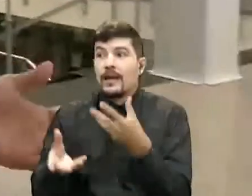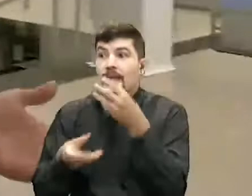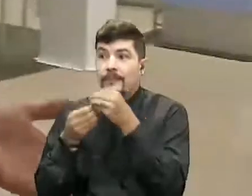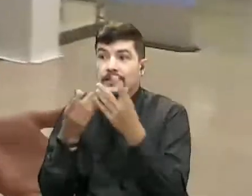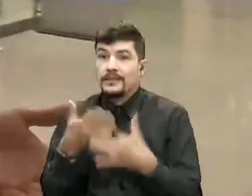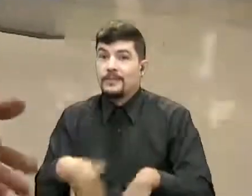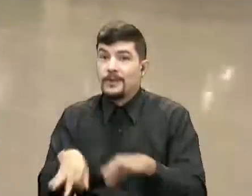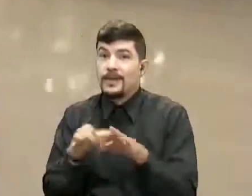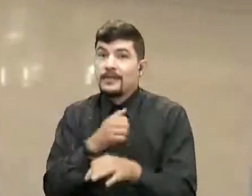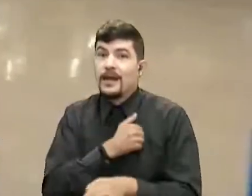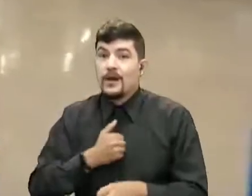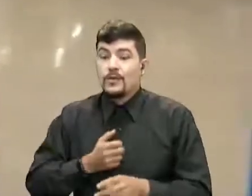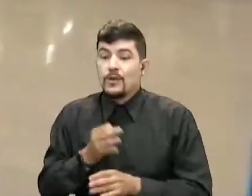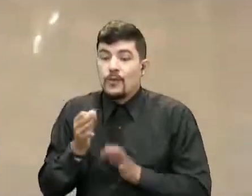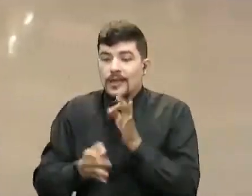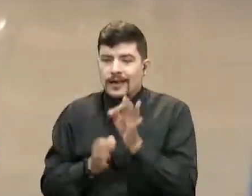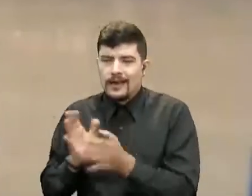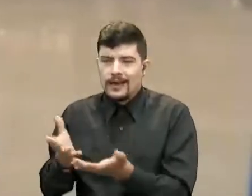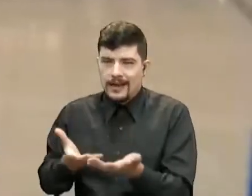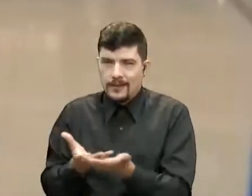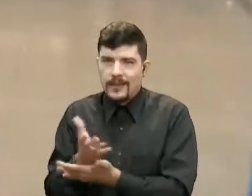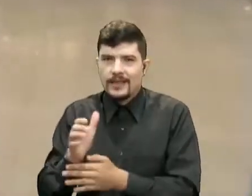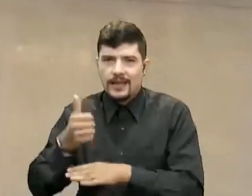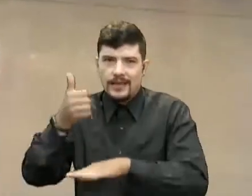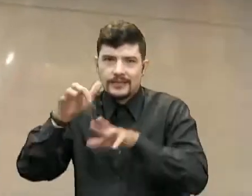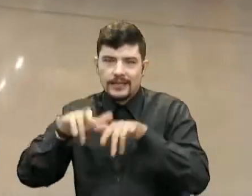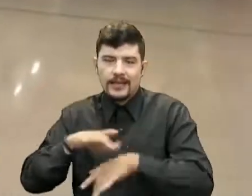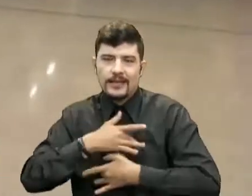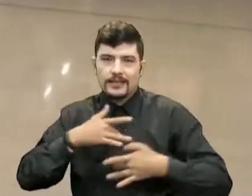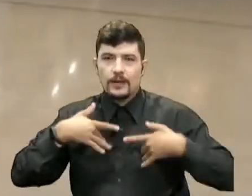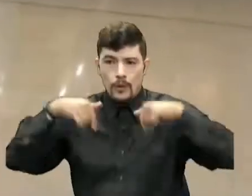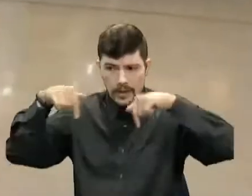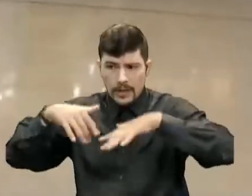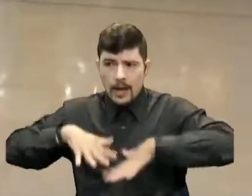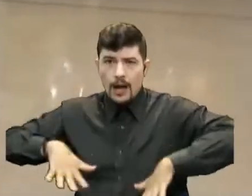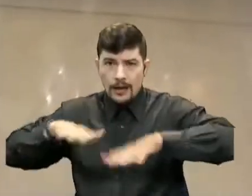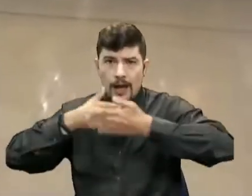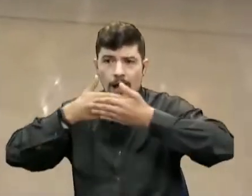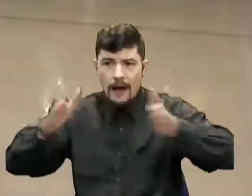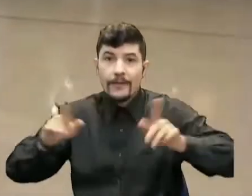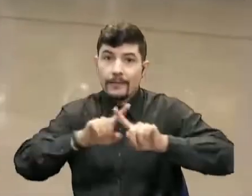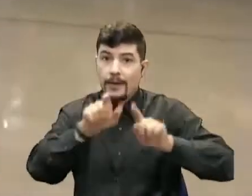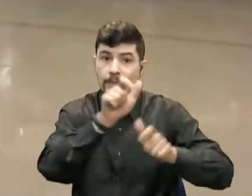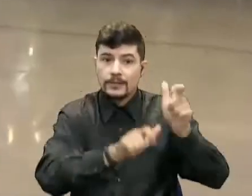autocuidado, porque es lo que recomiendan las autoridades, abrir como tal este espacio, pero que también la gente sea responsable.